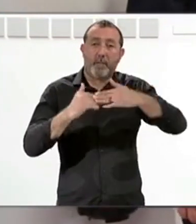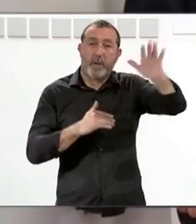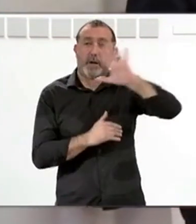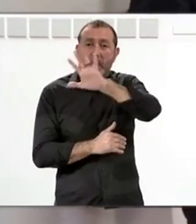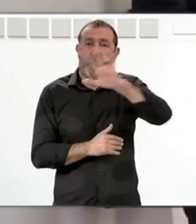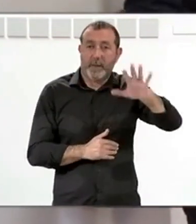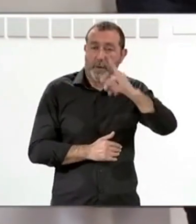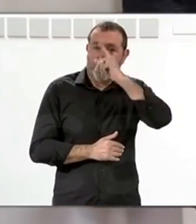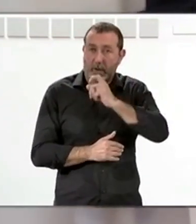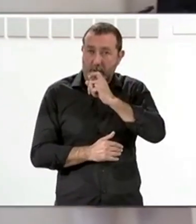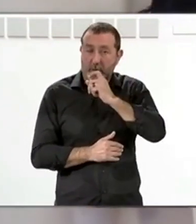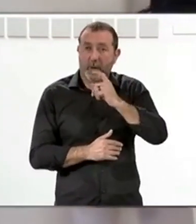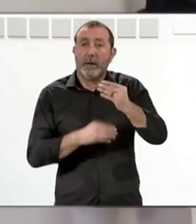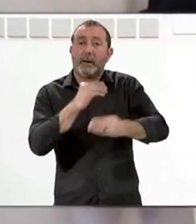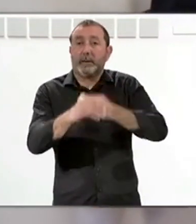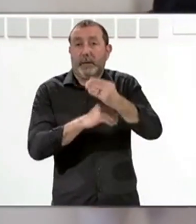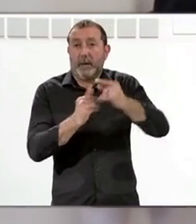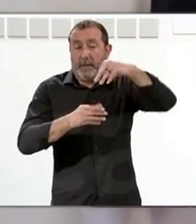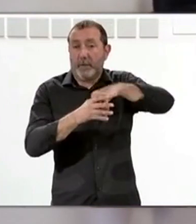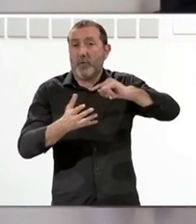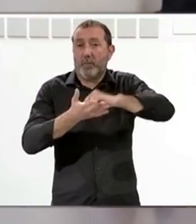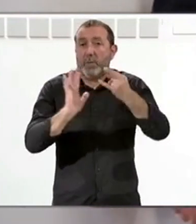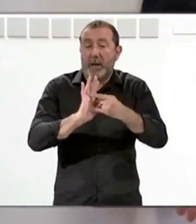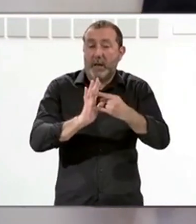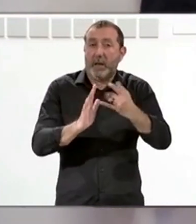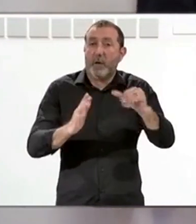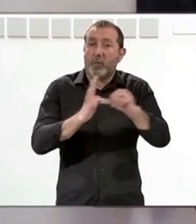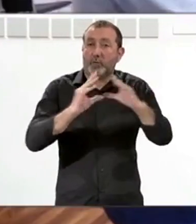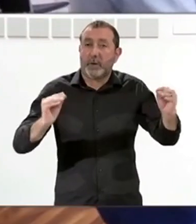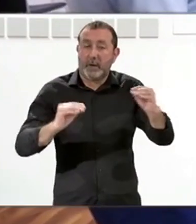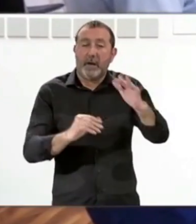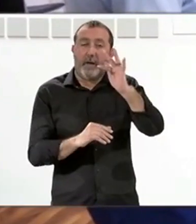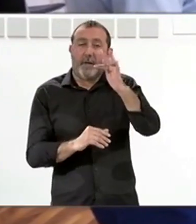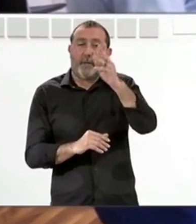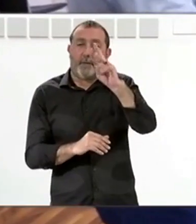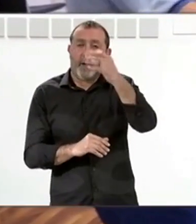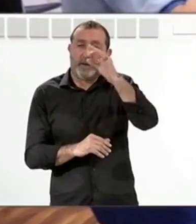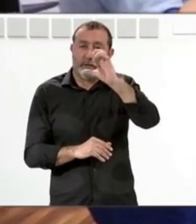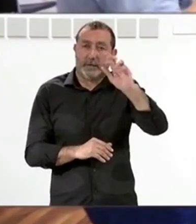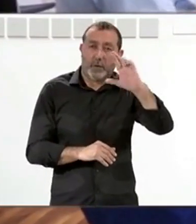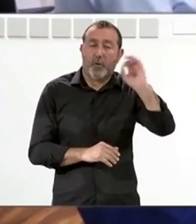55 años, recibirán, según el plan de la Junta, la vacuna de Pfizer o Moderna.